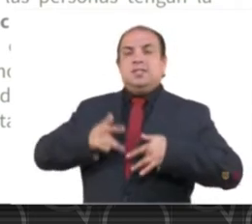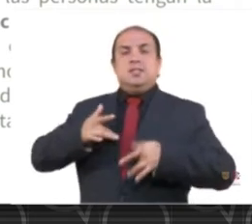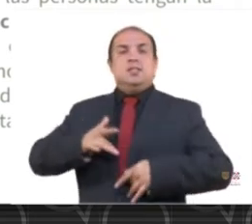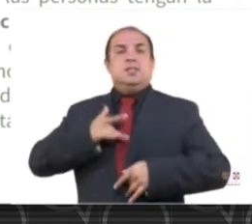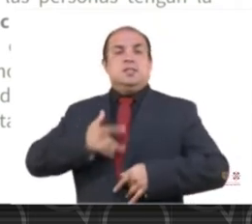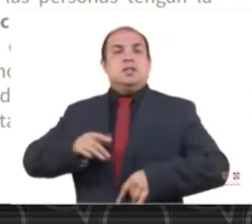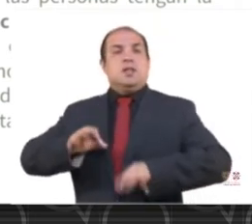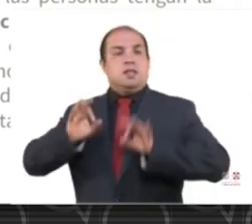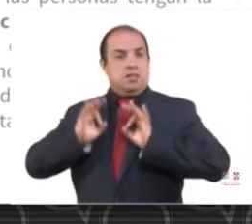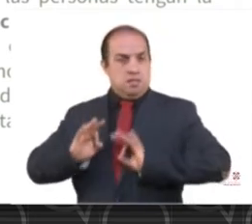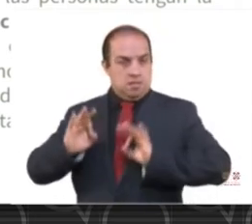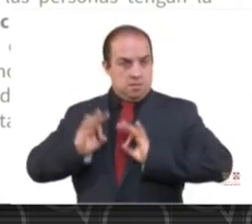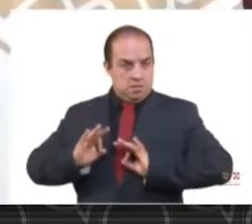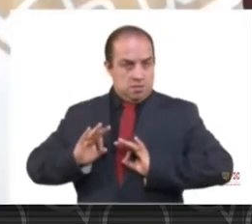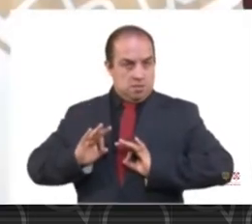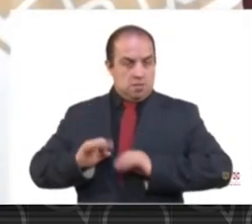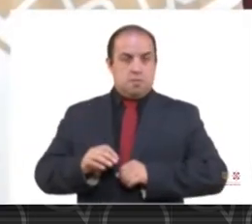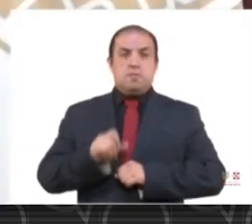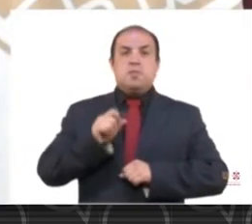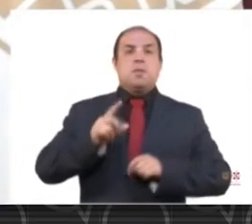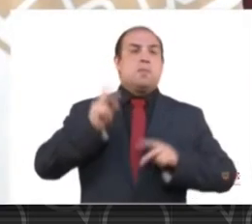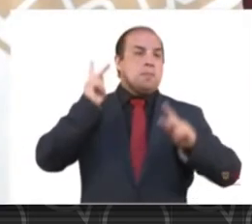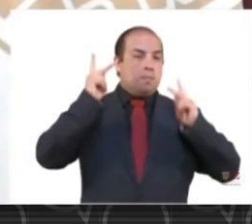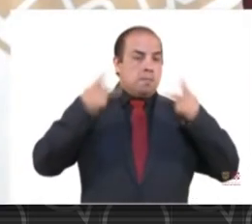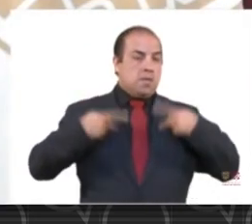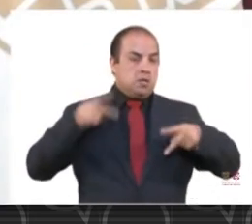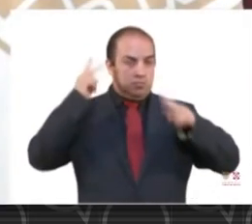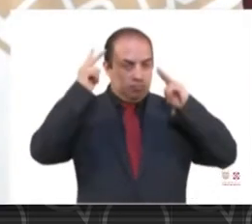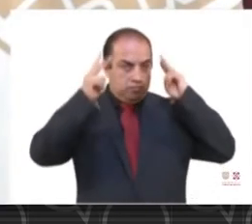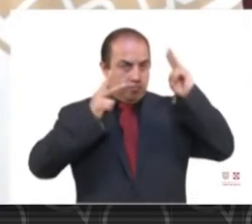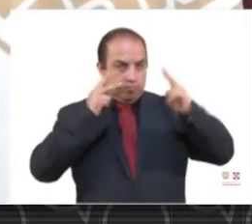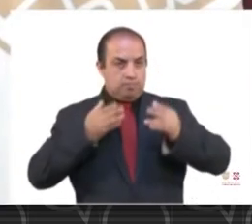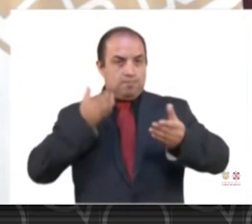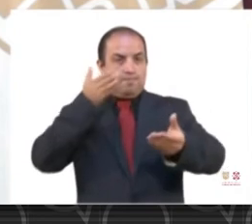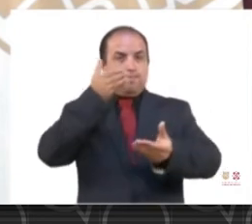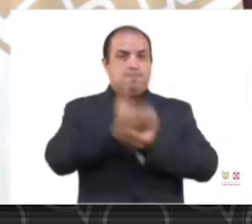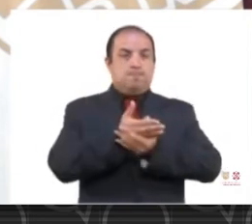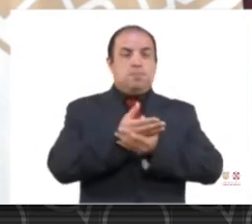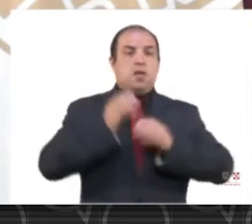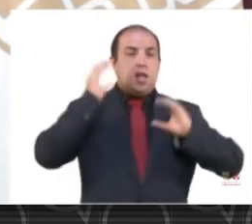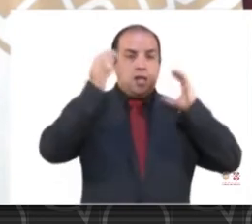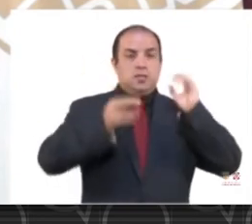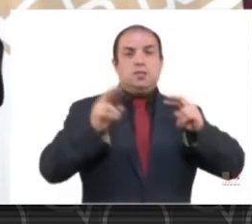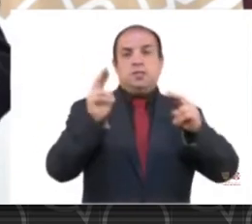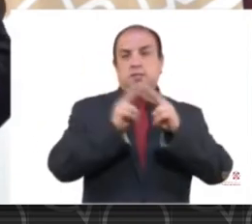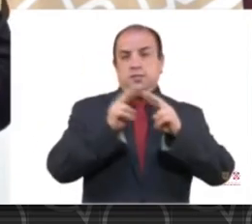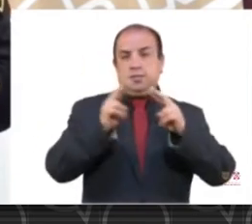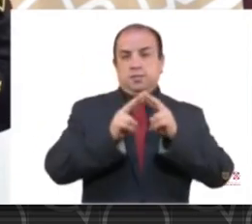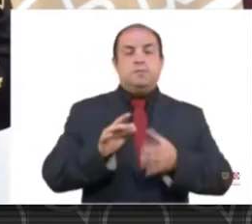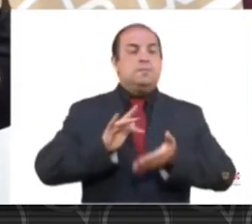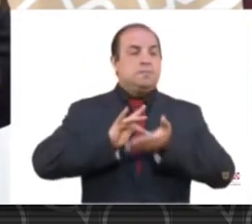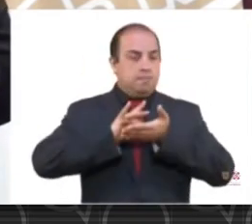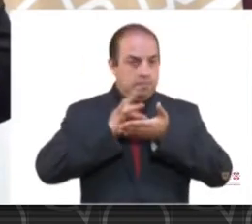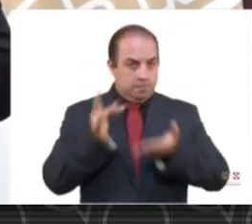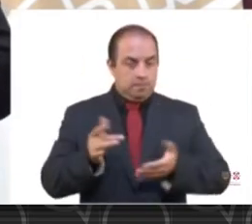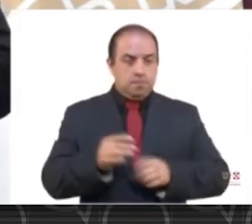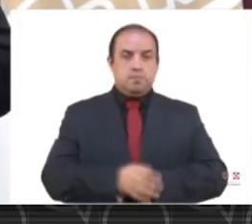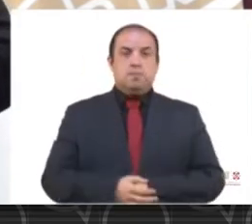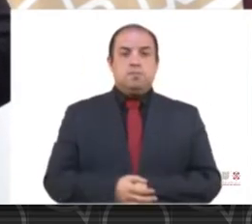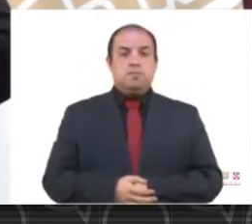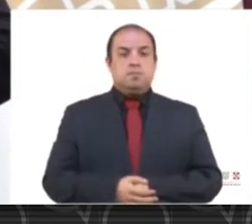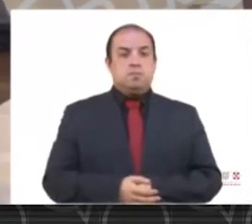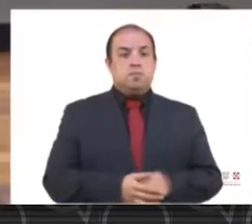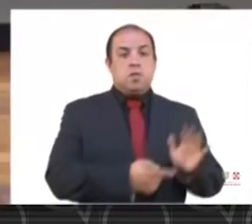habitantes y visitantes que acuden a esta celebración religiosa. Muchas gracias. Y así nos pueden